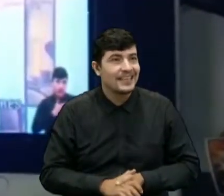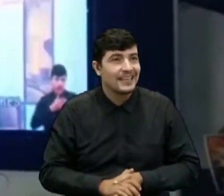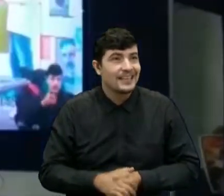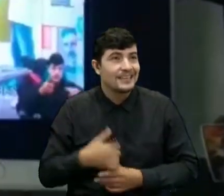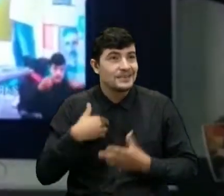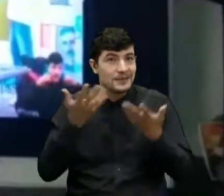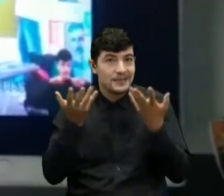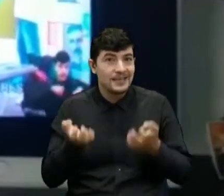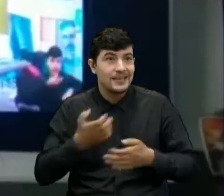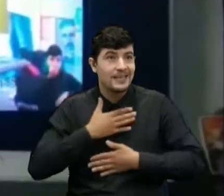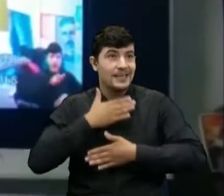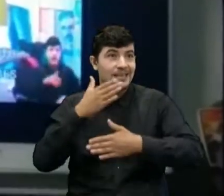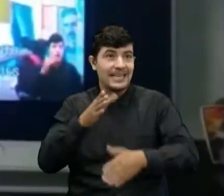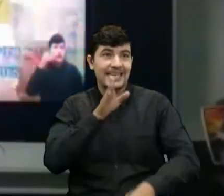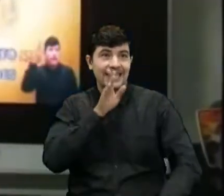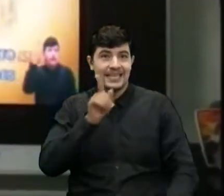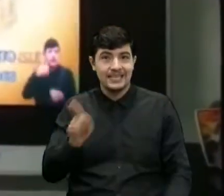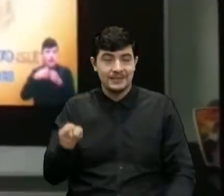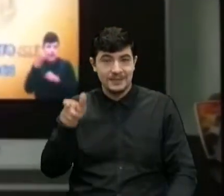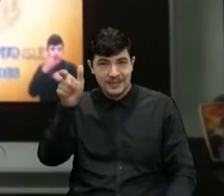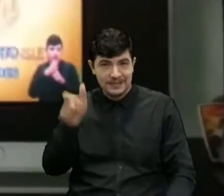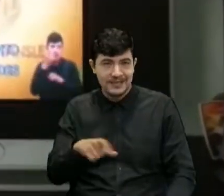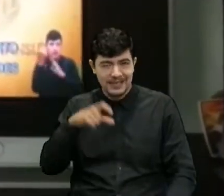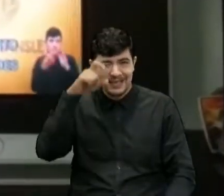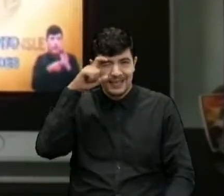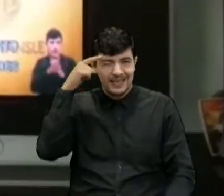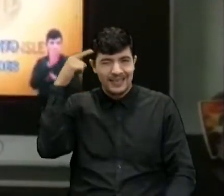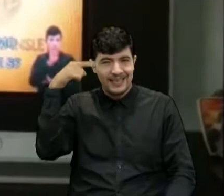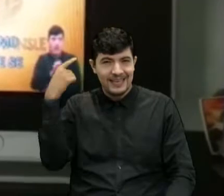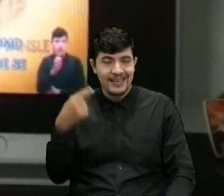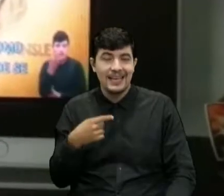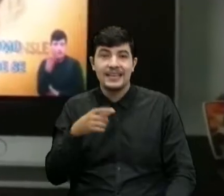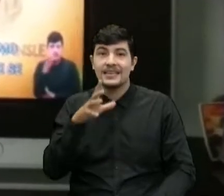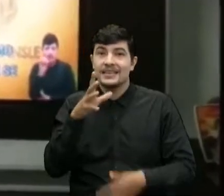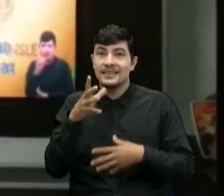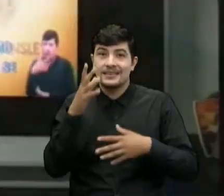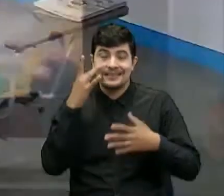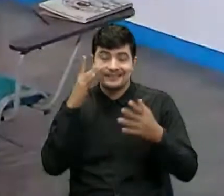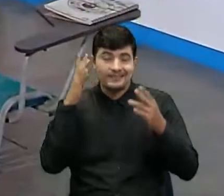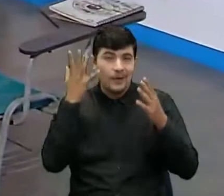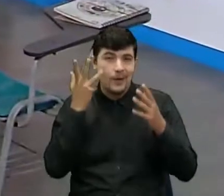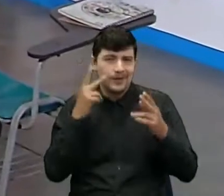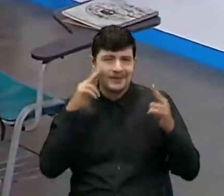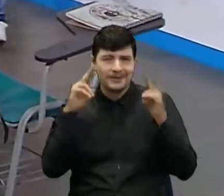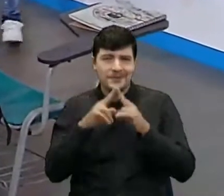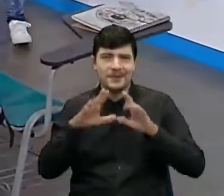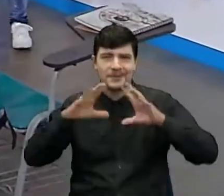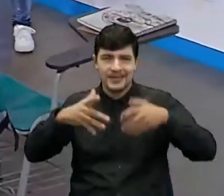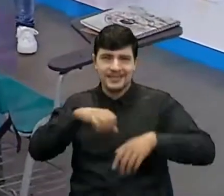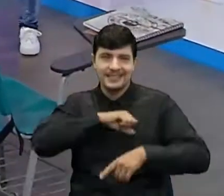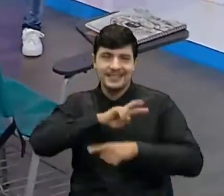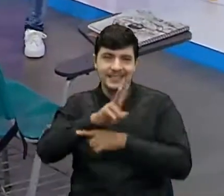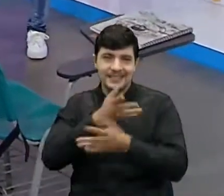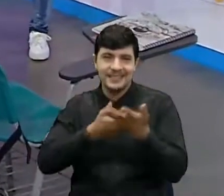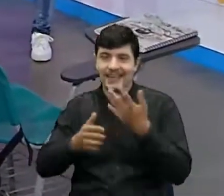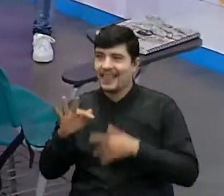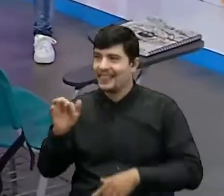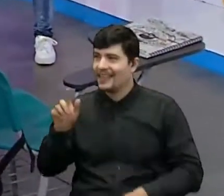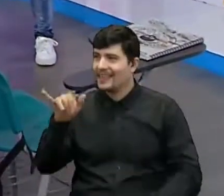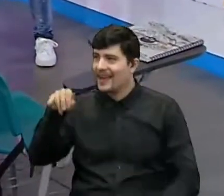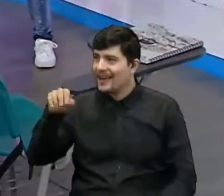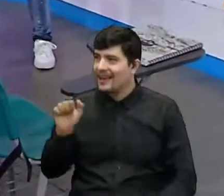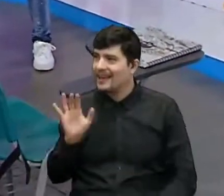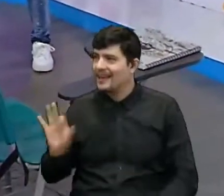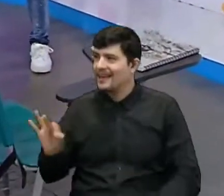Quiero saludar A Cristian Frank Y siempre conectada Con mi clase Mi parche Tatiana Barbosa Bravo